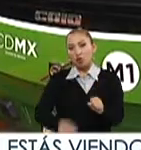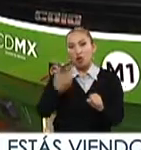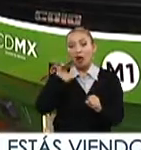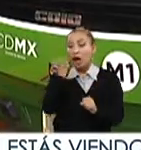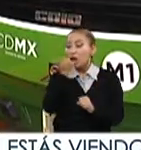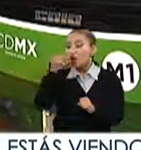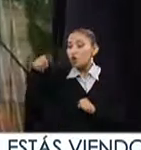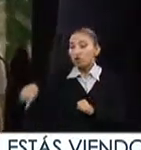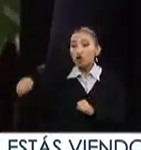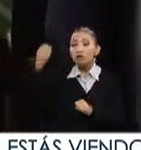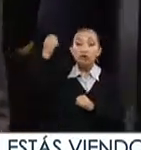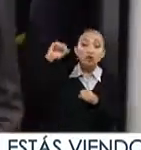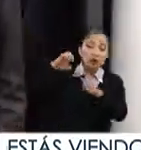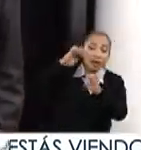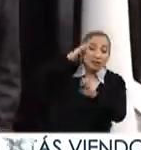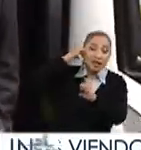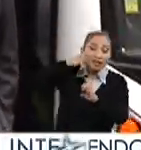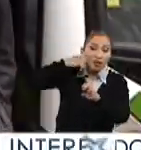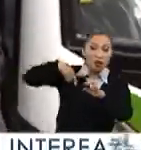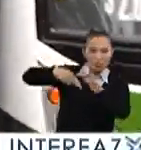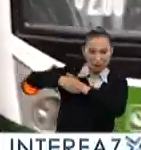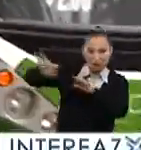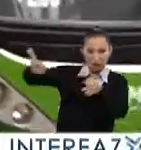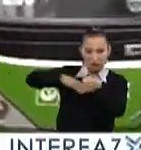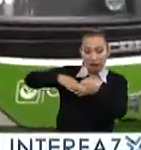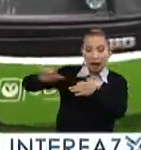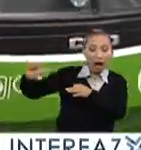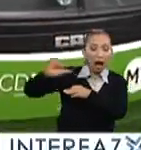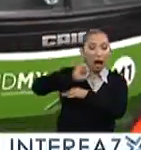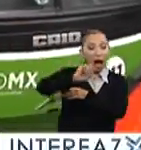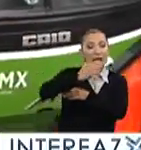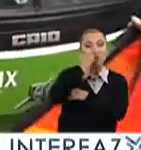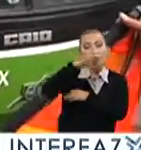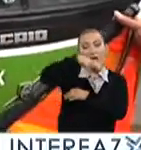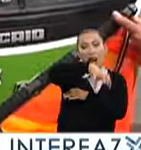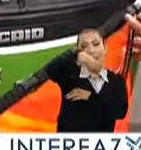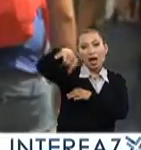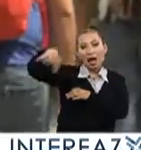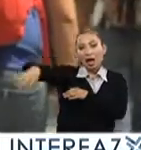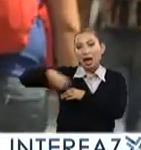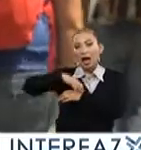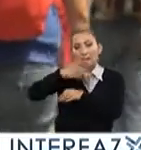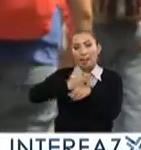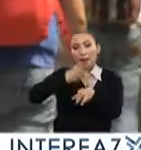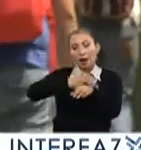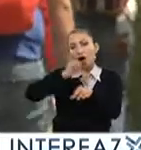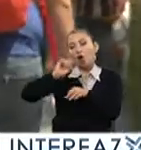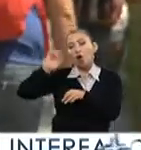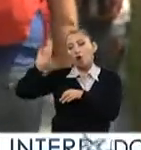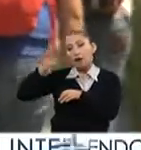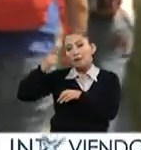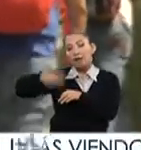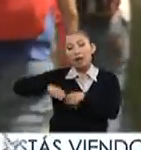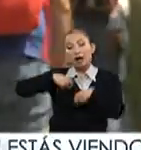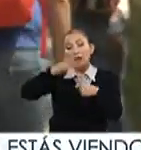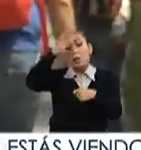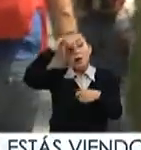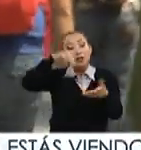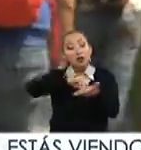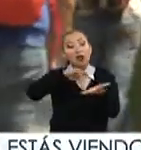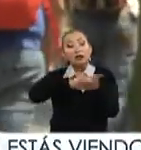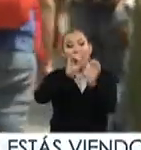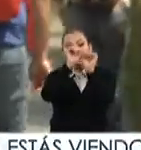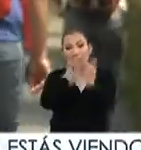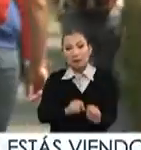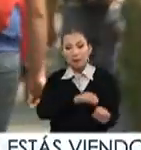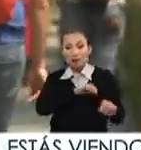comunidades estudiantiles de alguna estación del metro cercana a las escuelas de educación media superior y superior que han signado un convenio con el